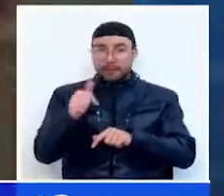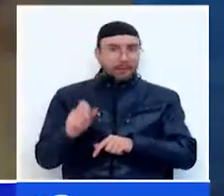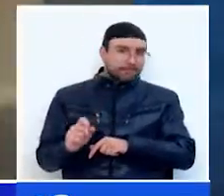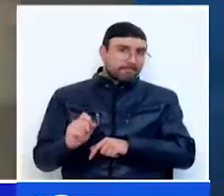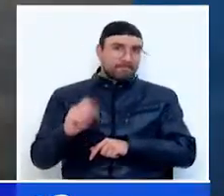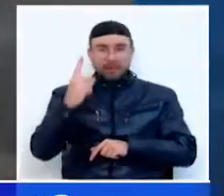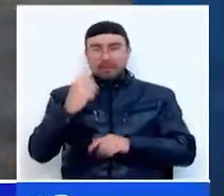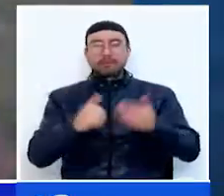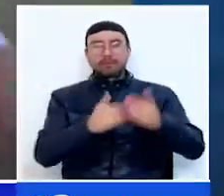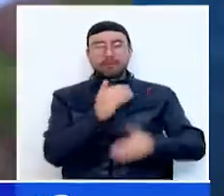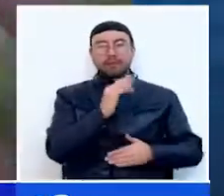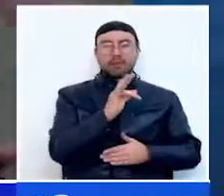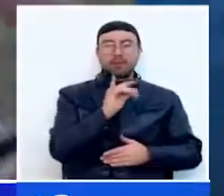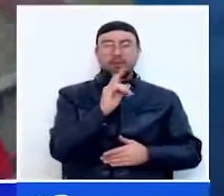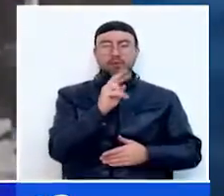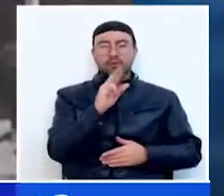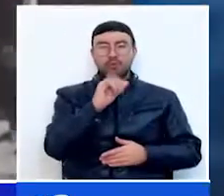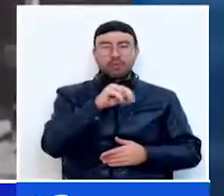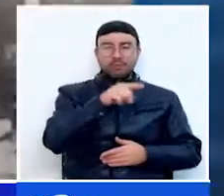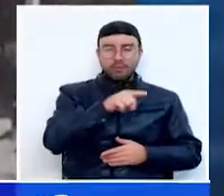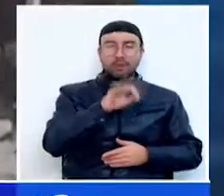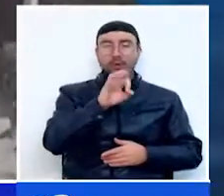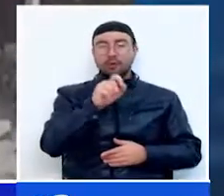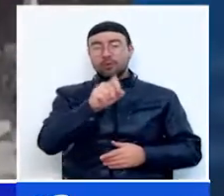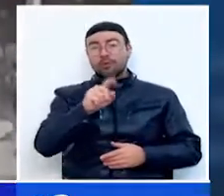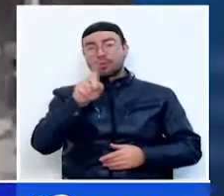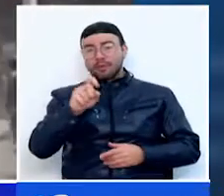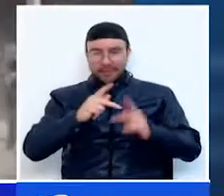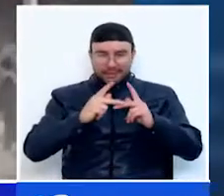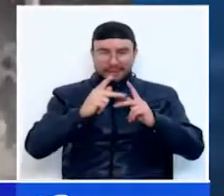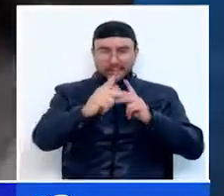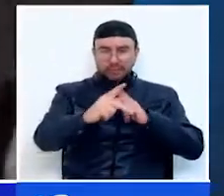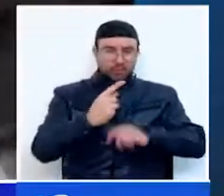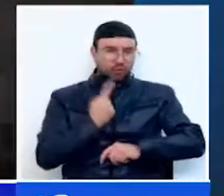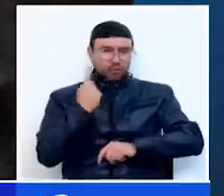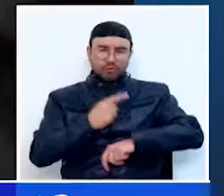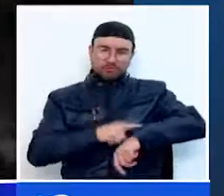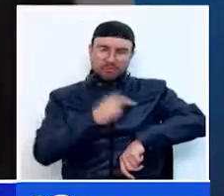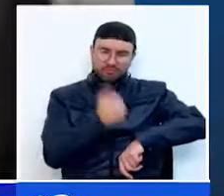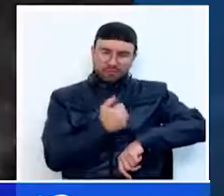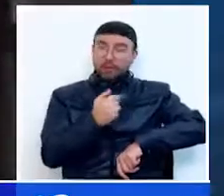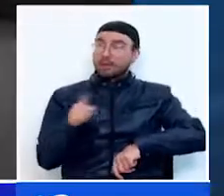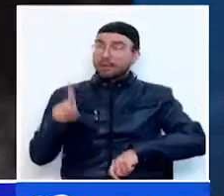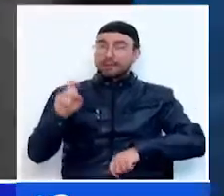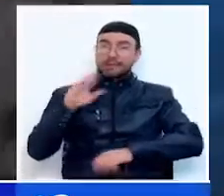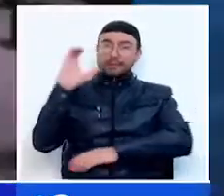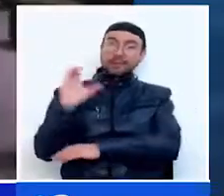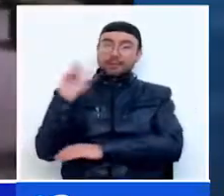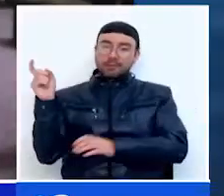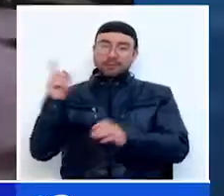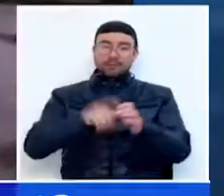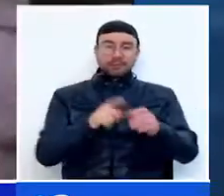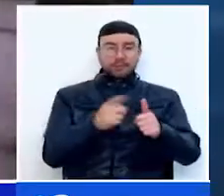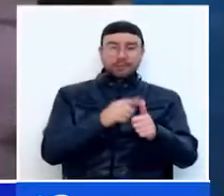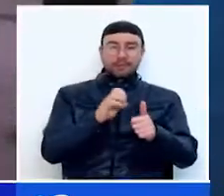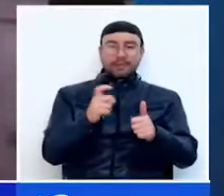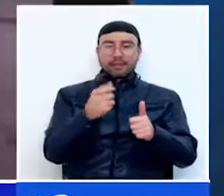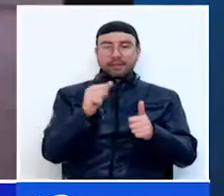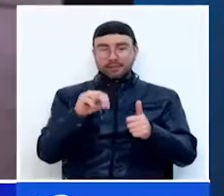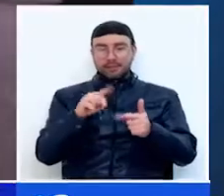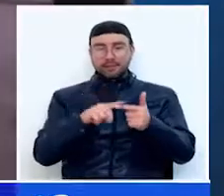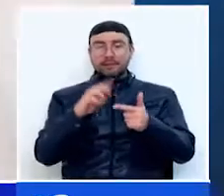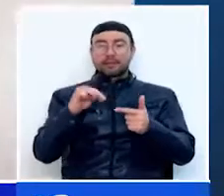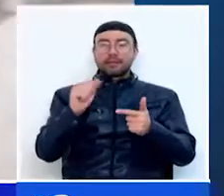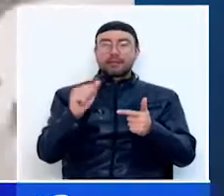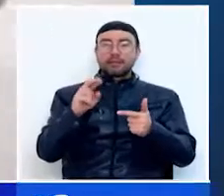ciudad de Turín con una contrarreloj de 8.6 kilómetros. Esta competencia tendrá a 6 colombianos en carrera. Egan Bernal y Daniel Martínez estarán en el